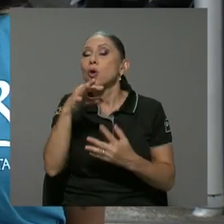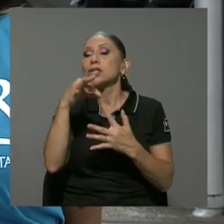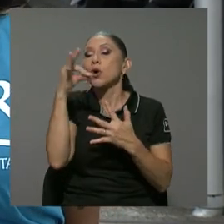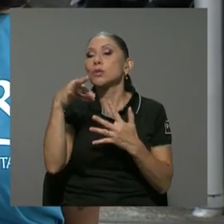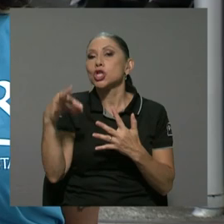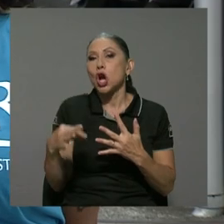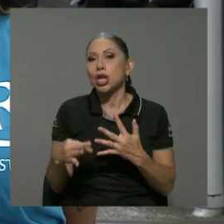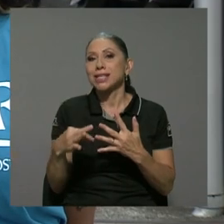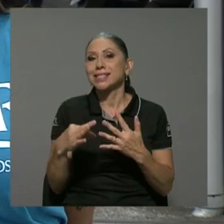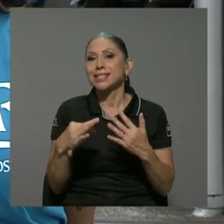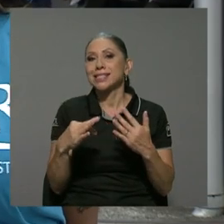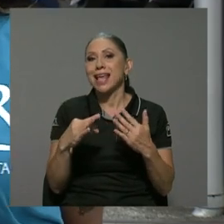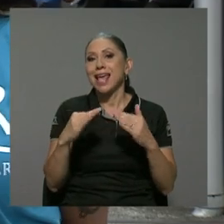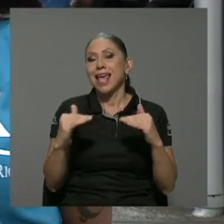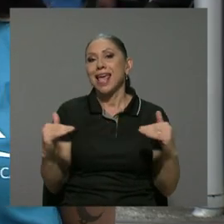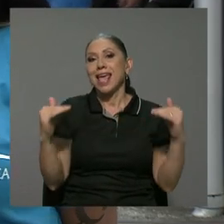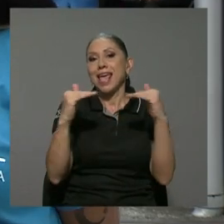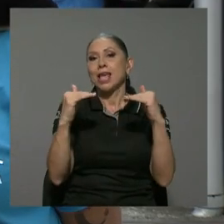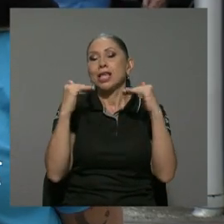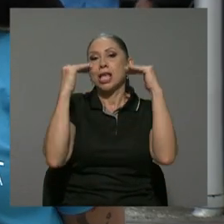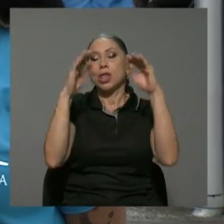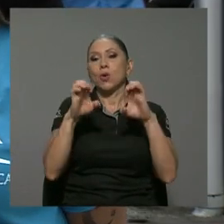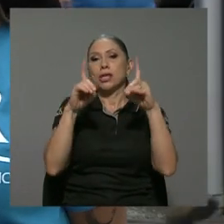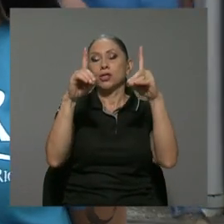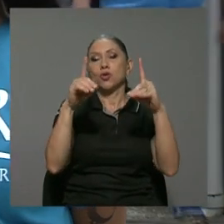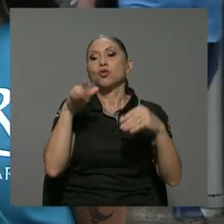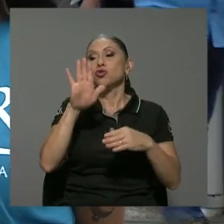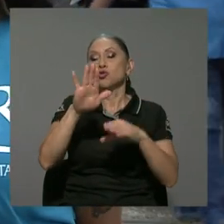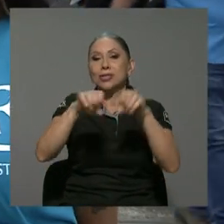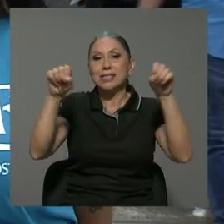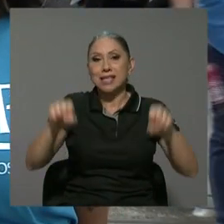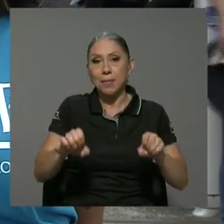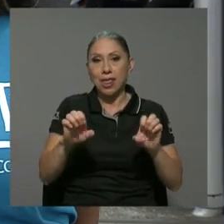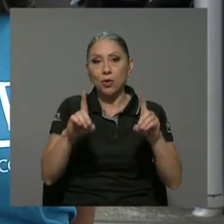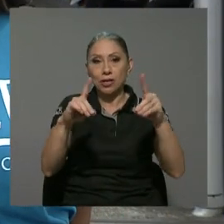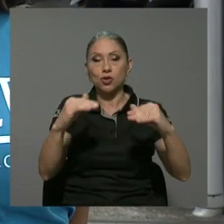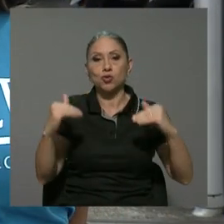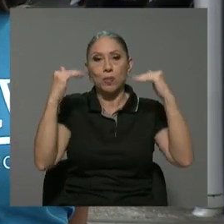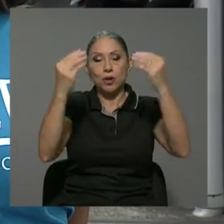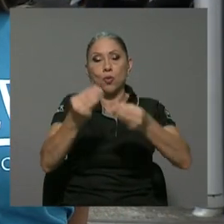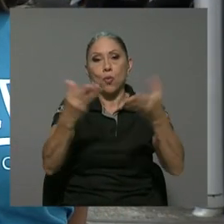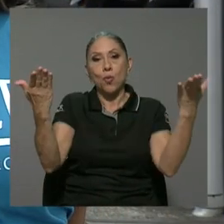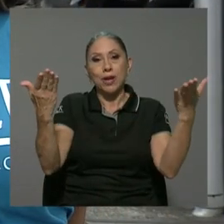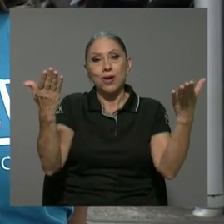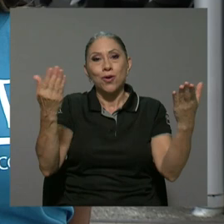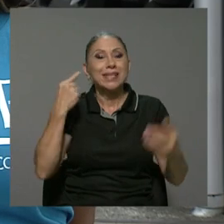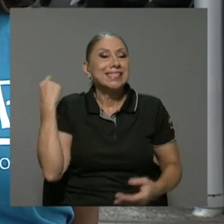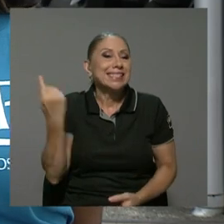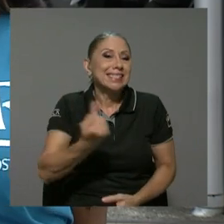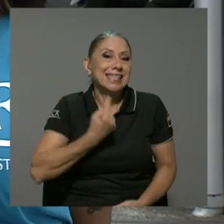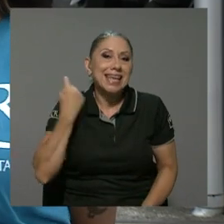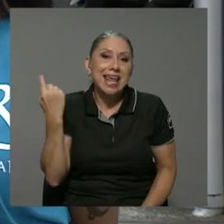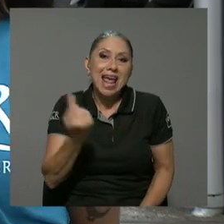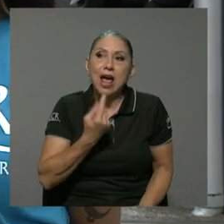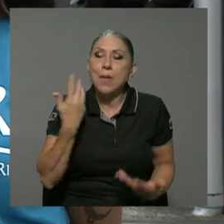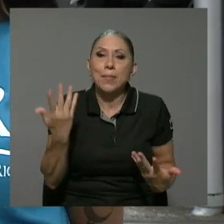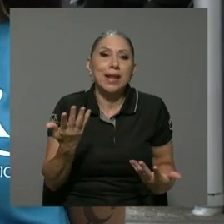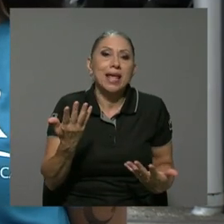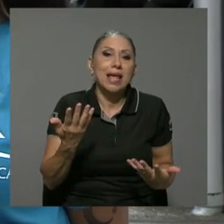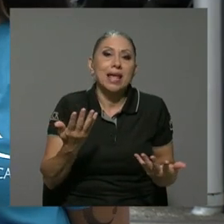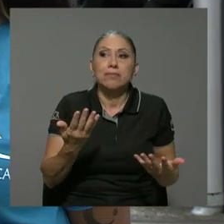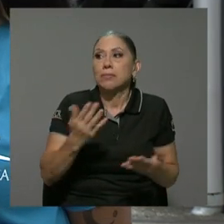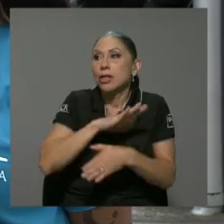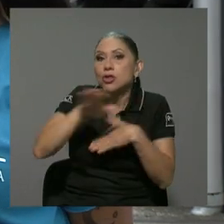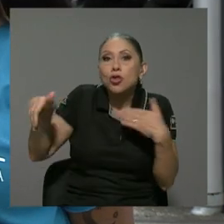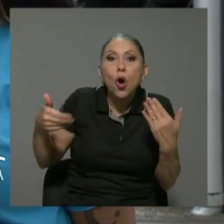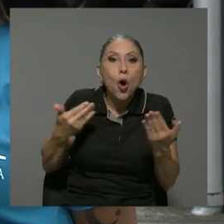en sí su sistema de educación superior público siempre son las universidades a las que todos los sectores que terminan sus